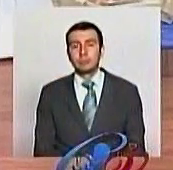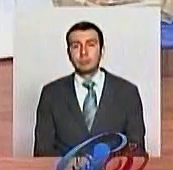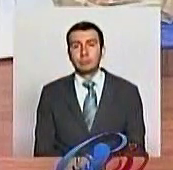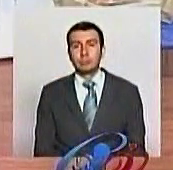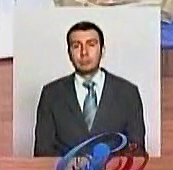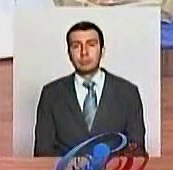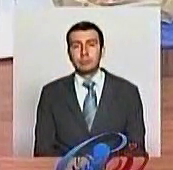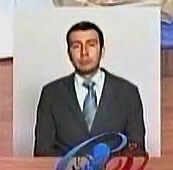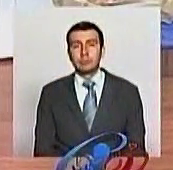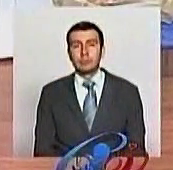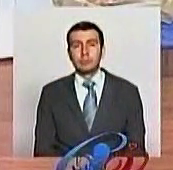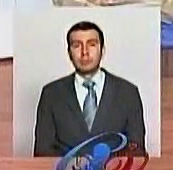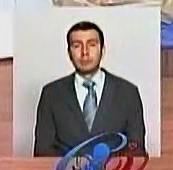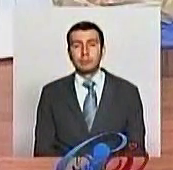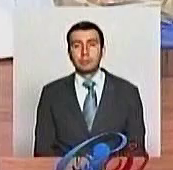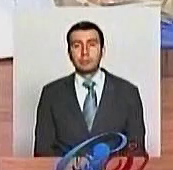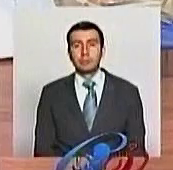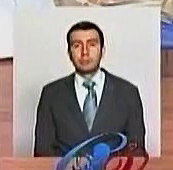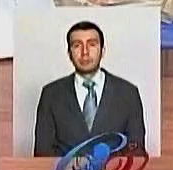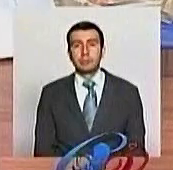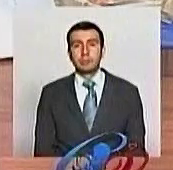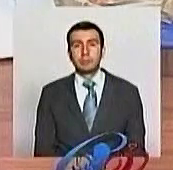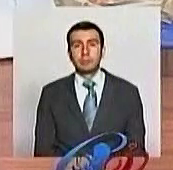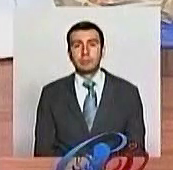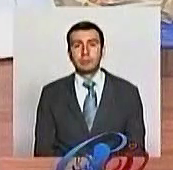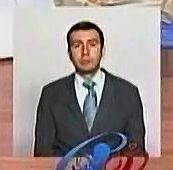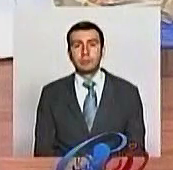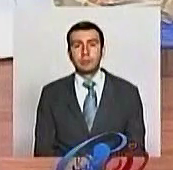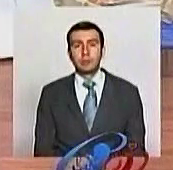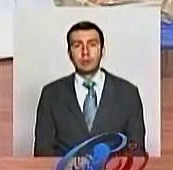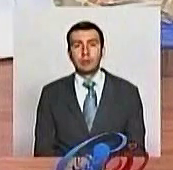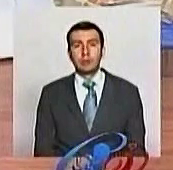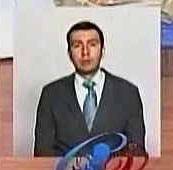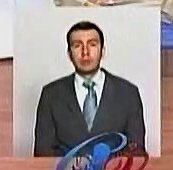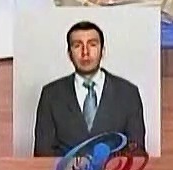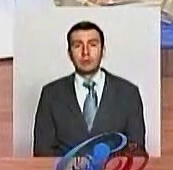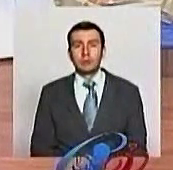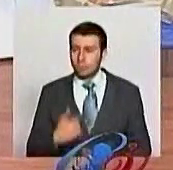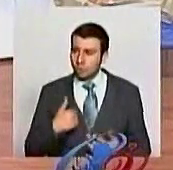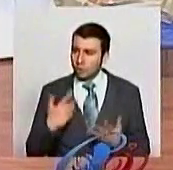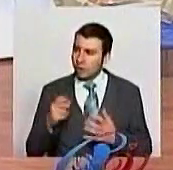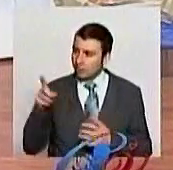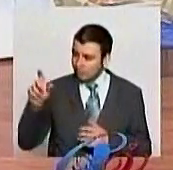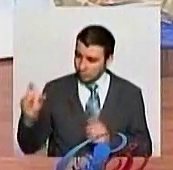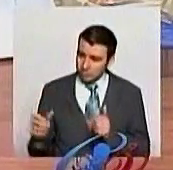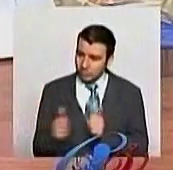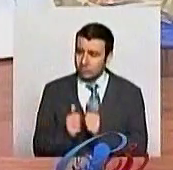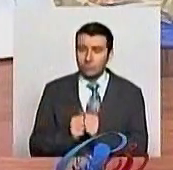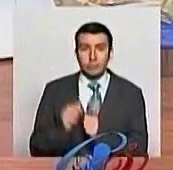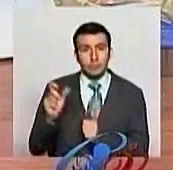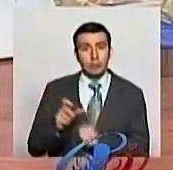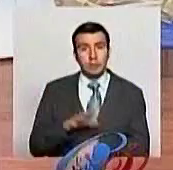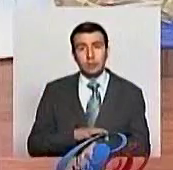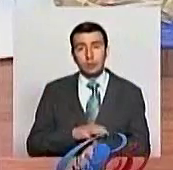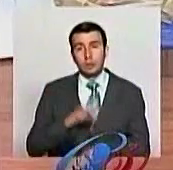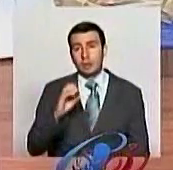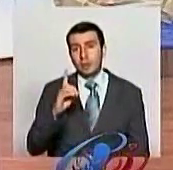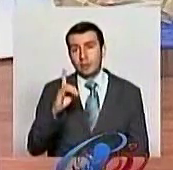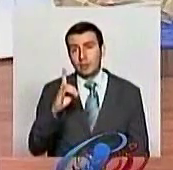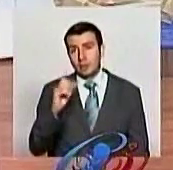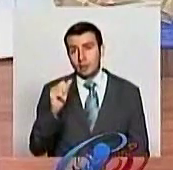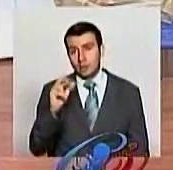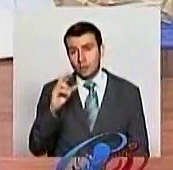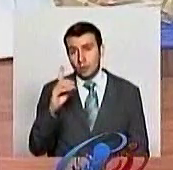Sí. Bueno, miren, porque yo quería que viniera, digamos, el doctor Eduardo, que es una persona que también trabaja